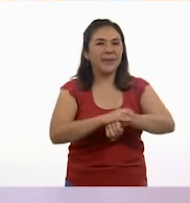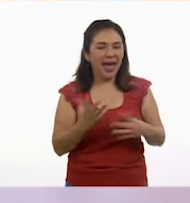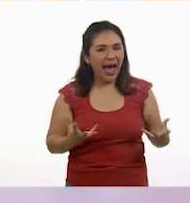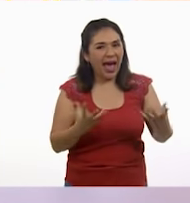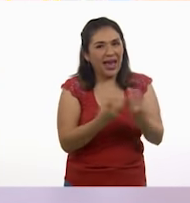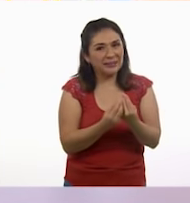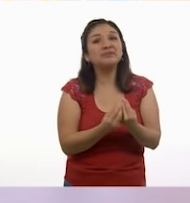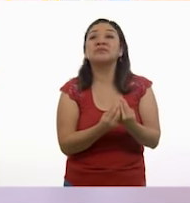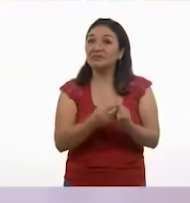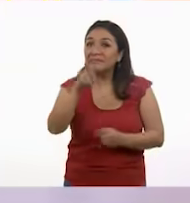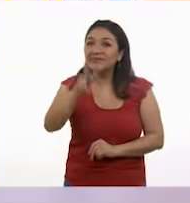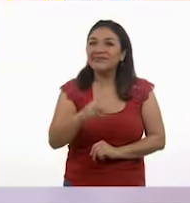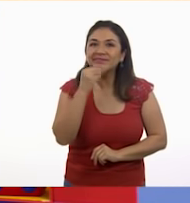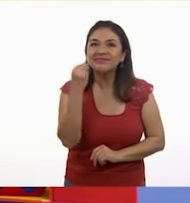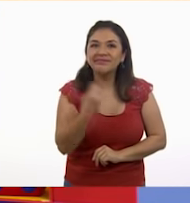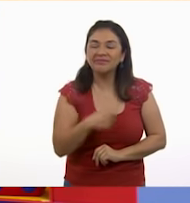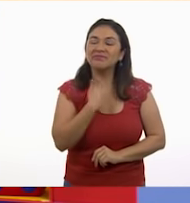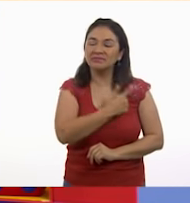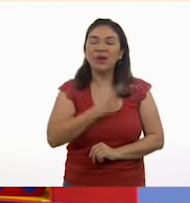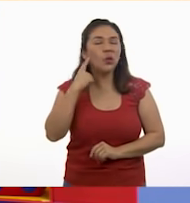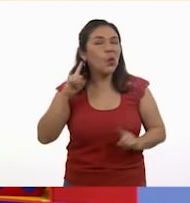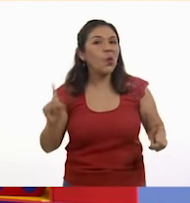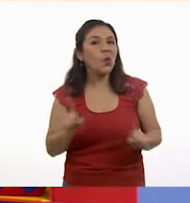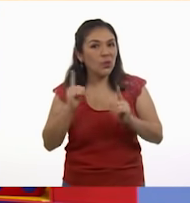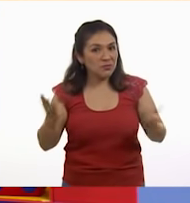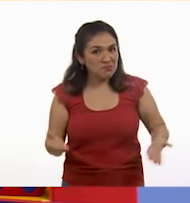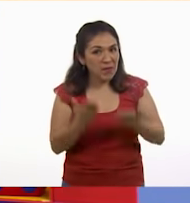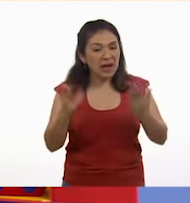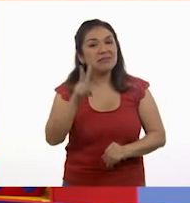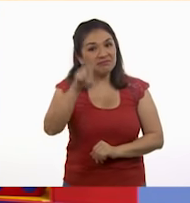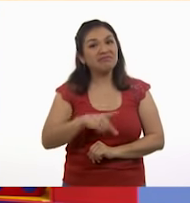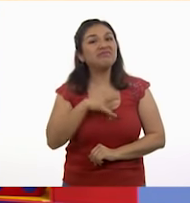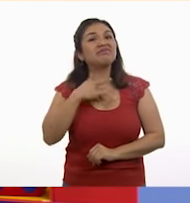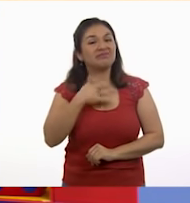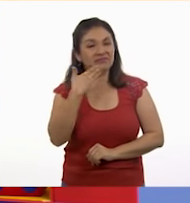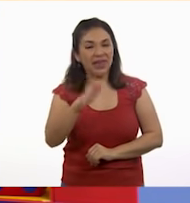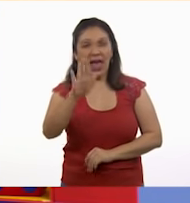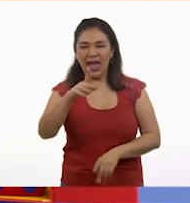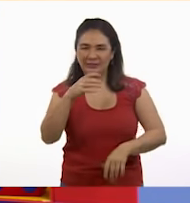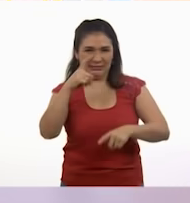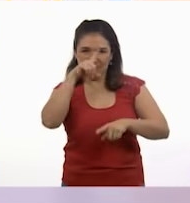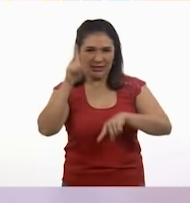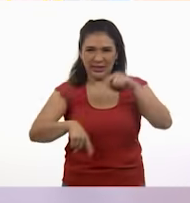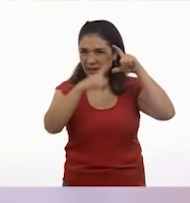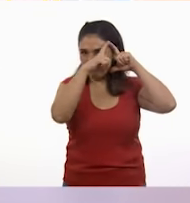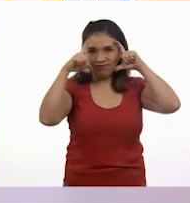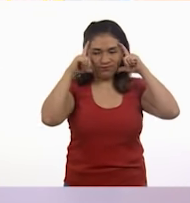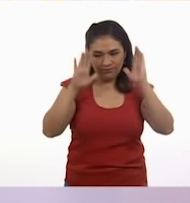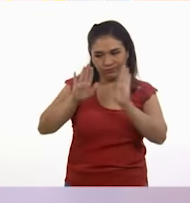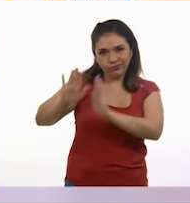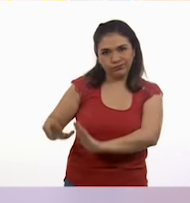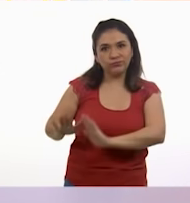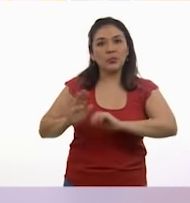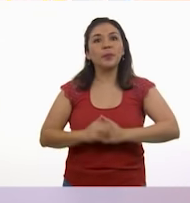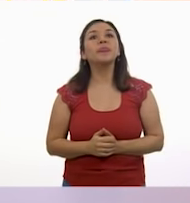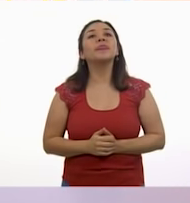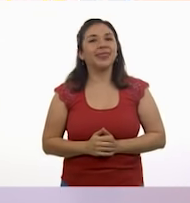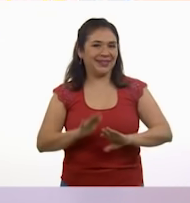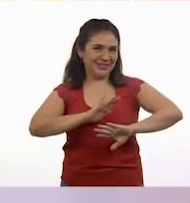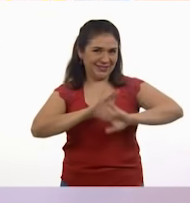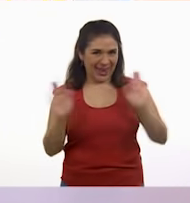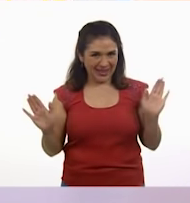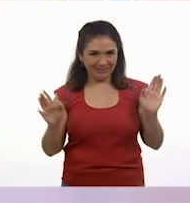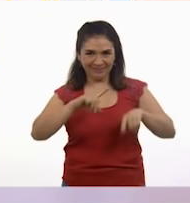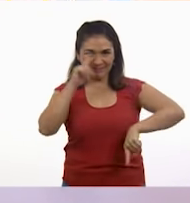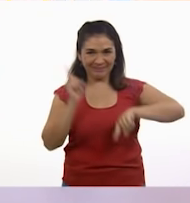que padre me encantó la danza me gustó a mí también hoy vamos a quitarnos la máscara tips y ventanas